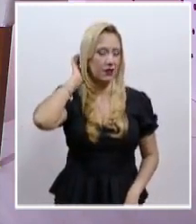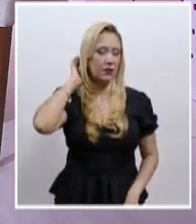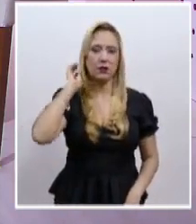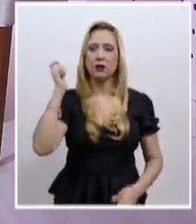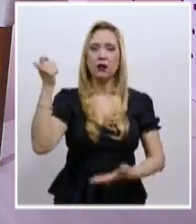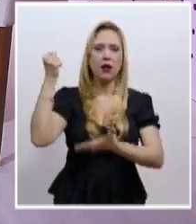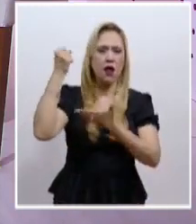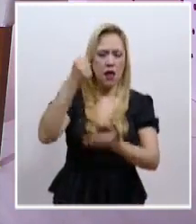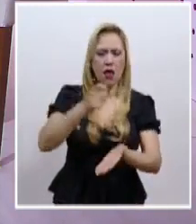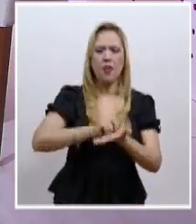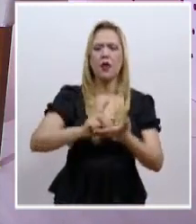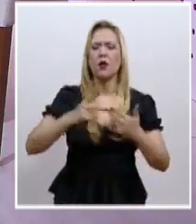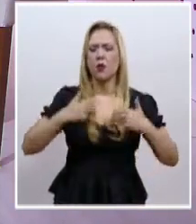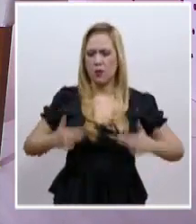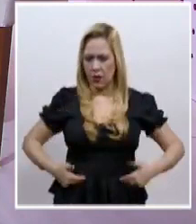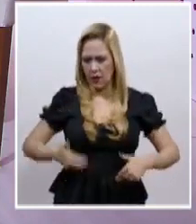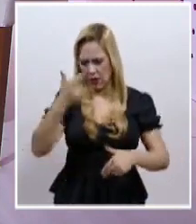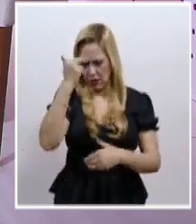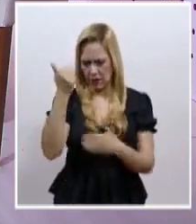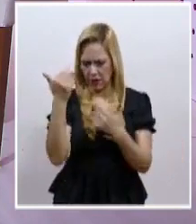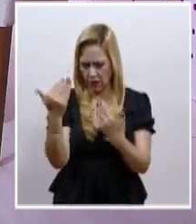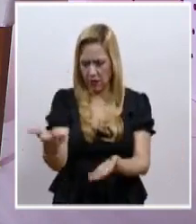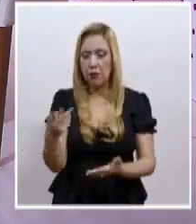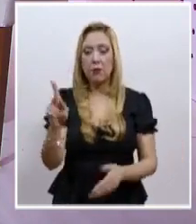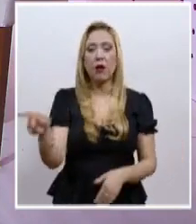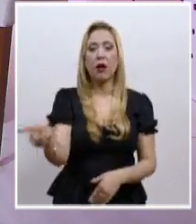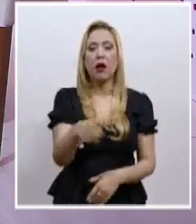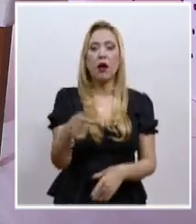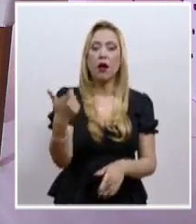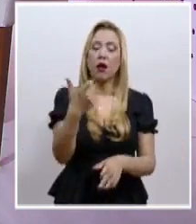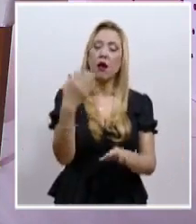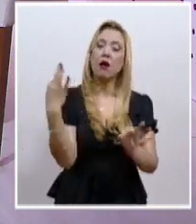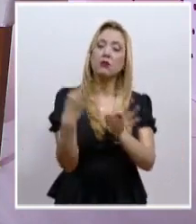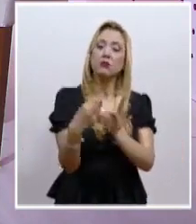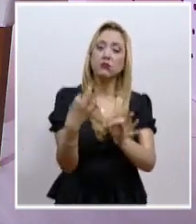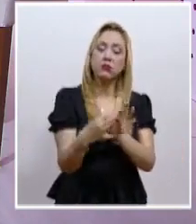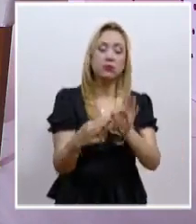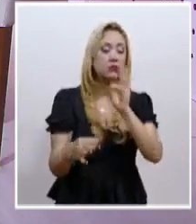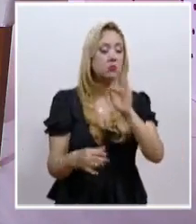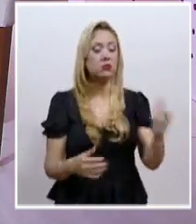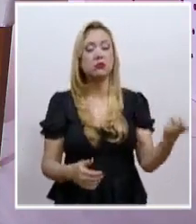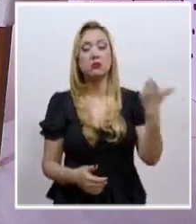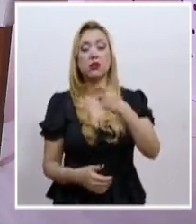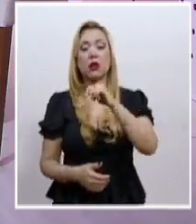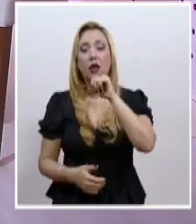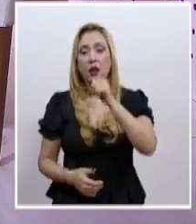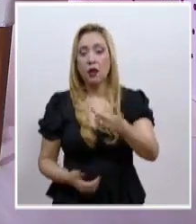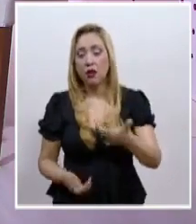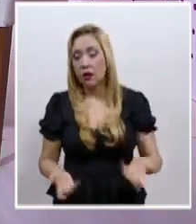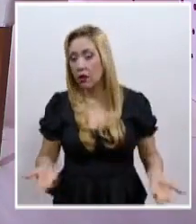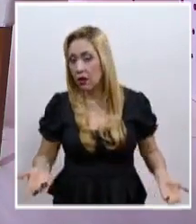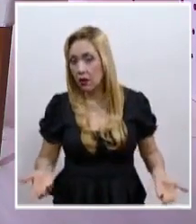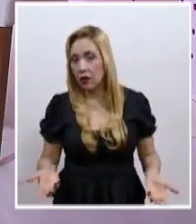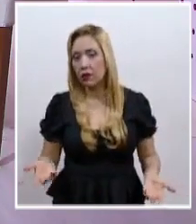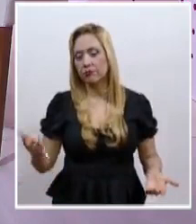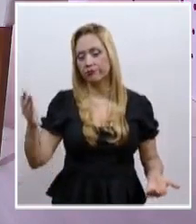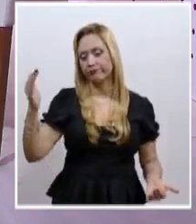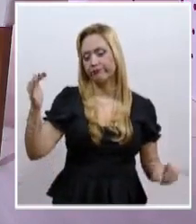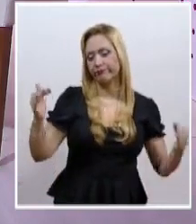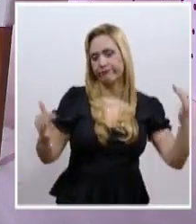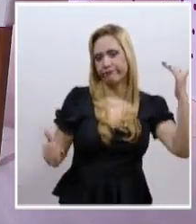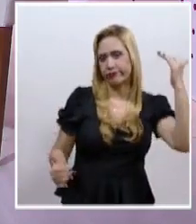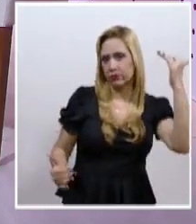por derechos humanos, sino también los derechos humanos de quienes contribuyen frente a quienes no contribuyen, y estamos en una situación de desigualdad,